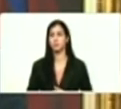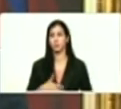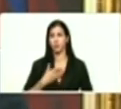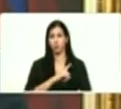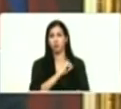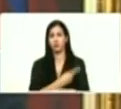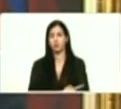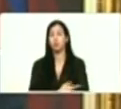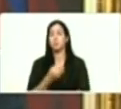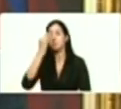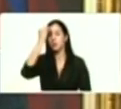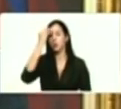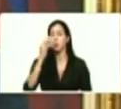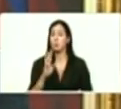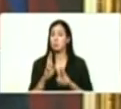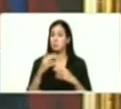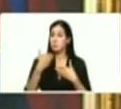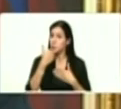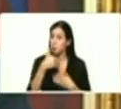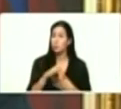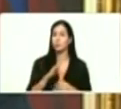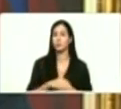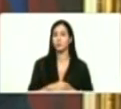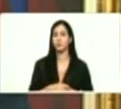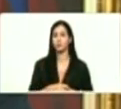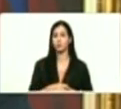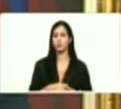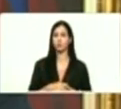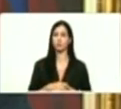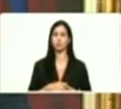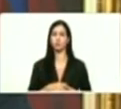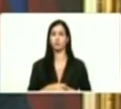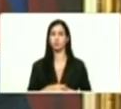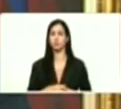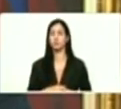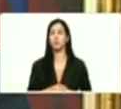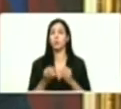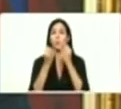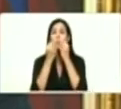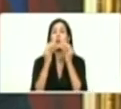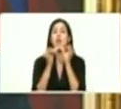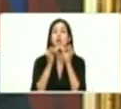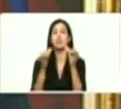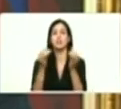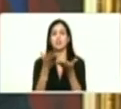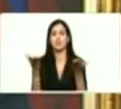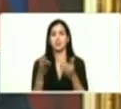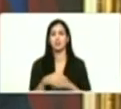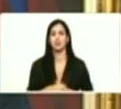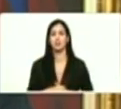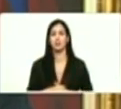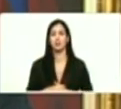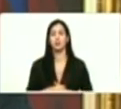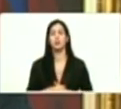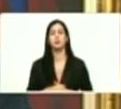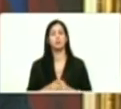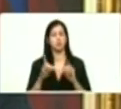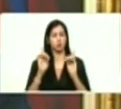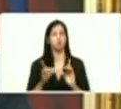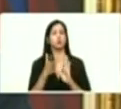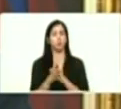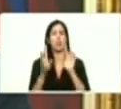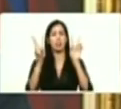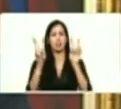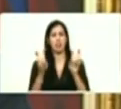yo aspiro muy pronto estar dando buenas noticias y estar tomando acciones sobre estos